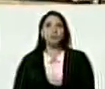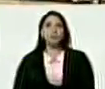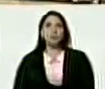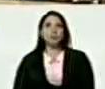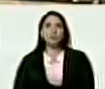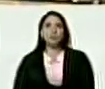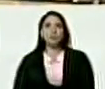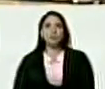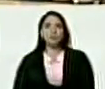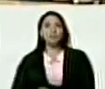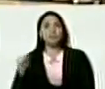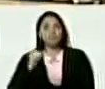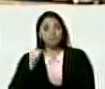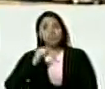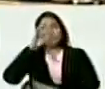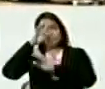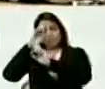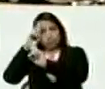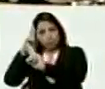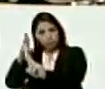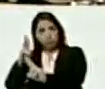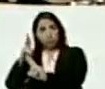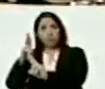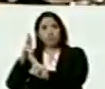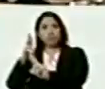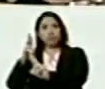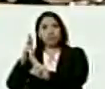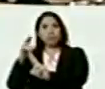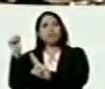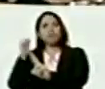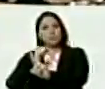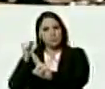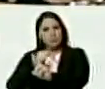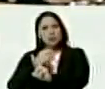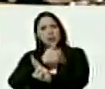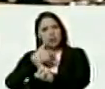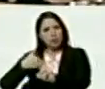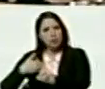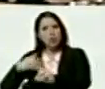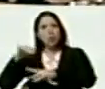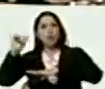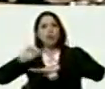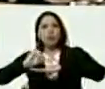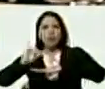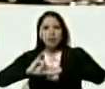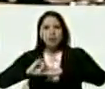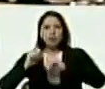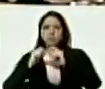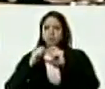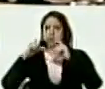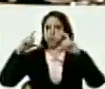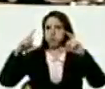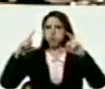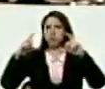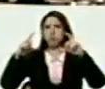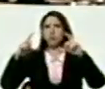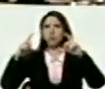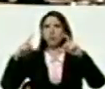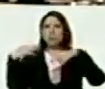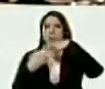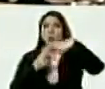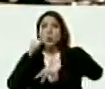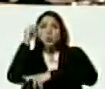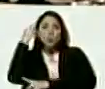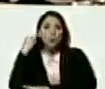sí respetamos y sí creemos en la iglesia con mayúscula. La revolución